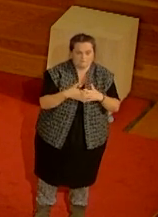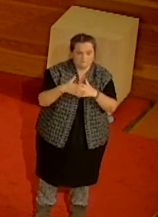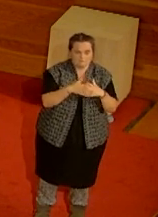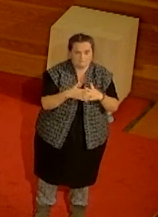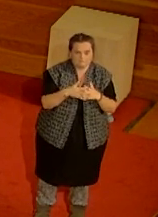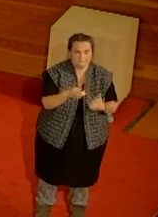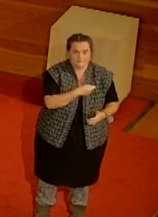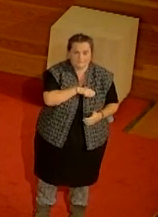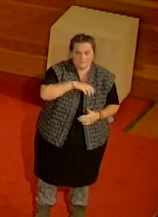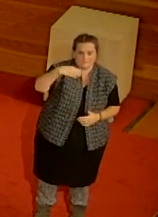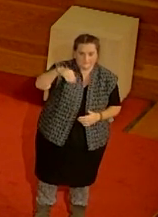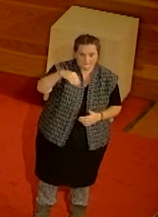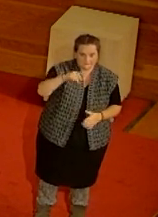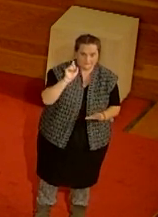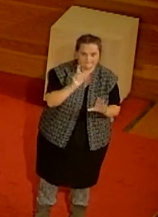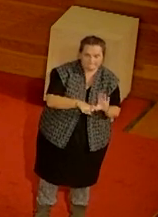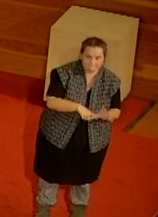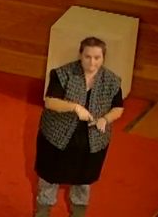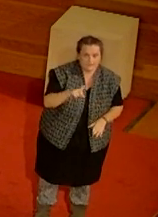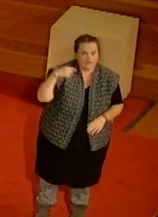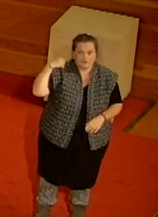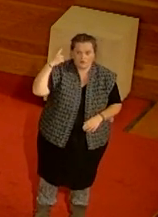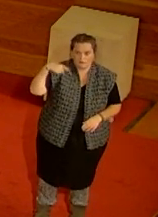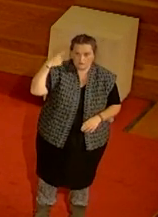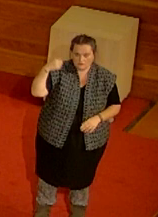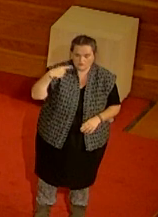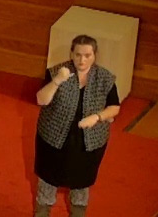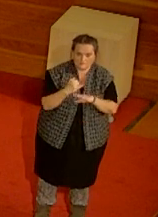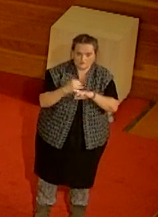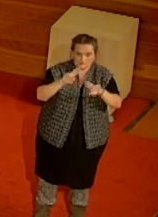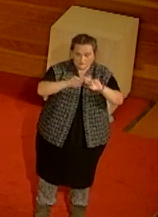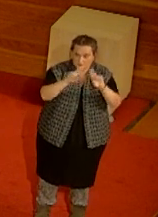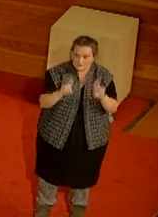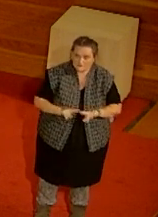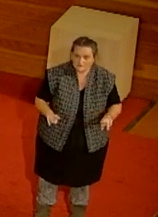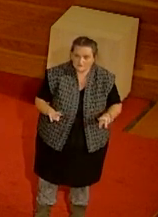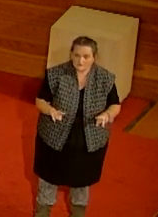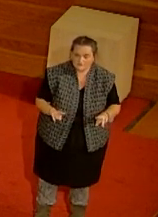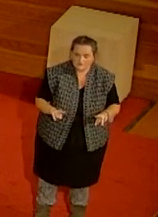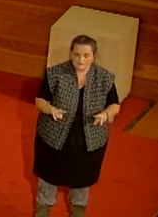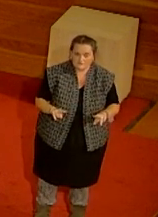covator de arena en presidente Ada Londres londresco International institute strategy